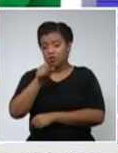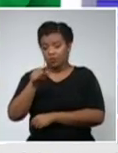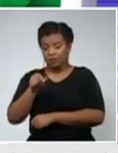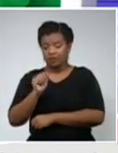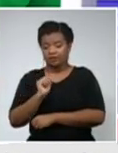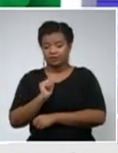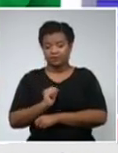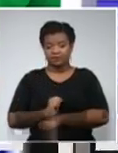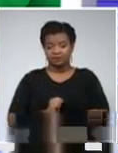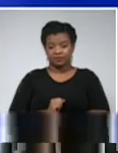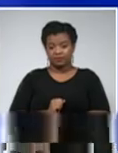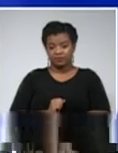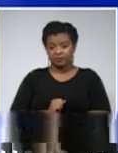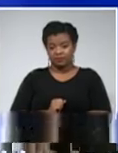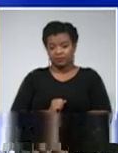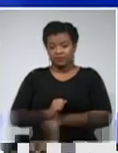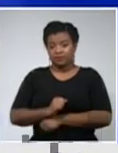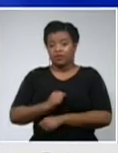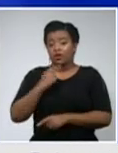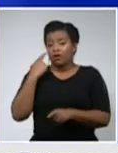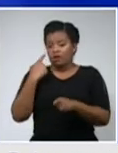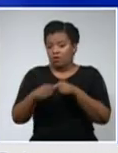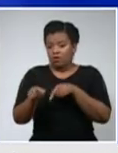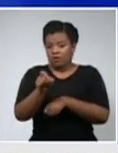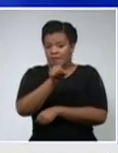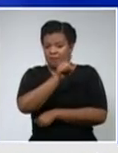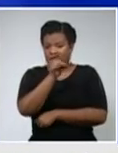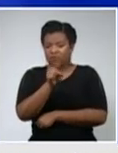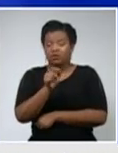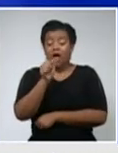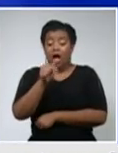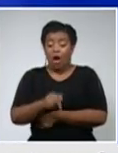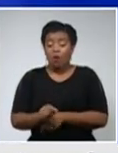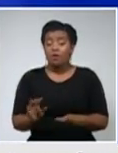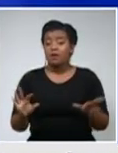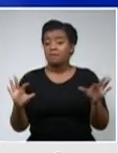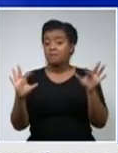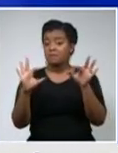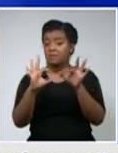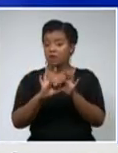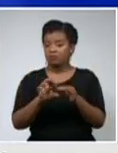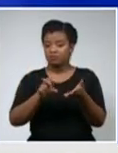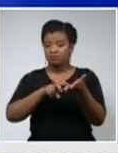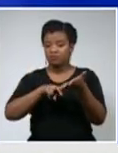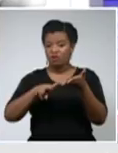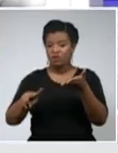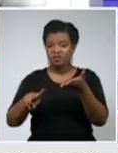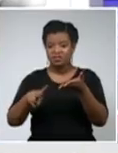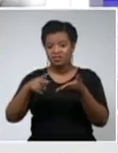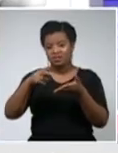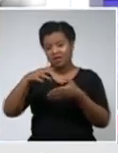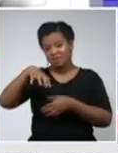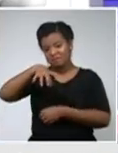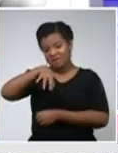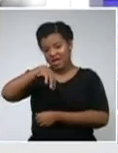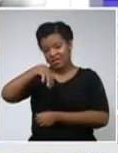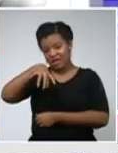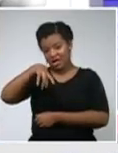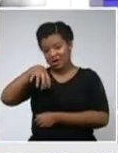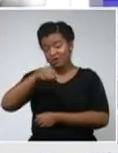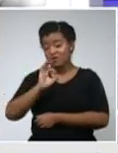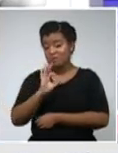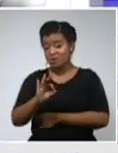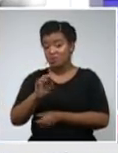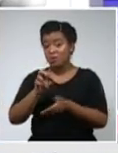candidato vacunal. Y me dicen, doctor, que tenemos un contacto de inmediato con la provincia cubana de Pinar del Río, que es una de